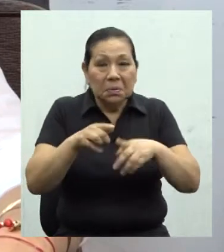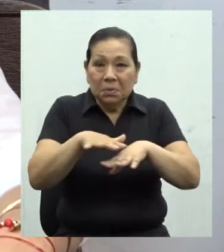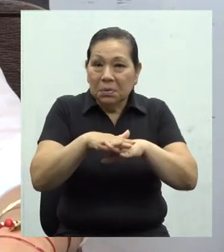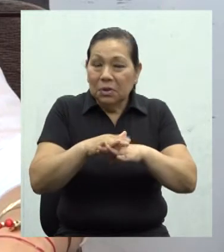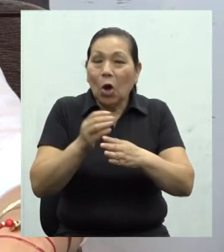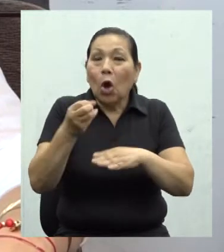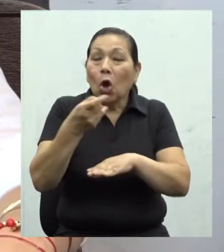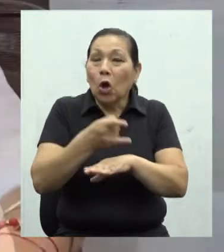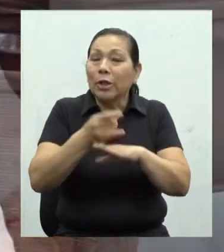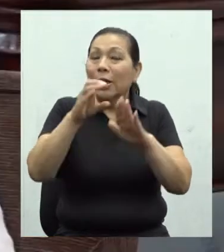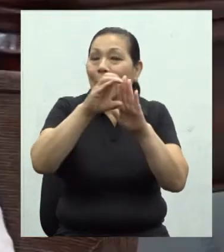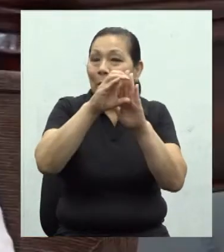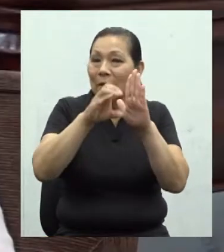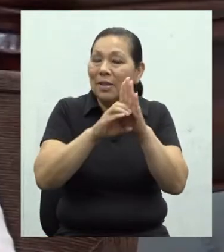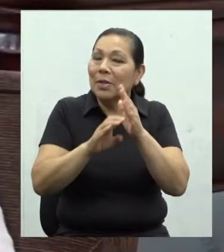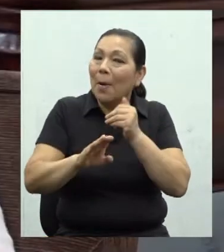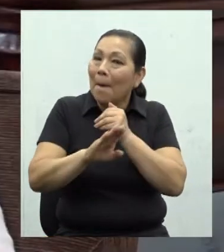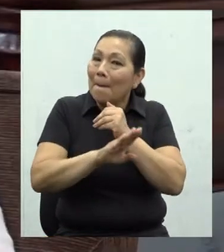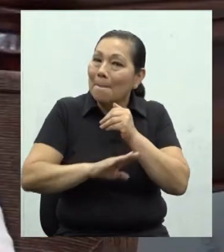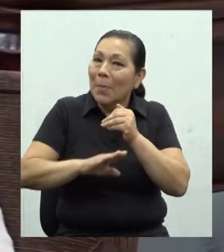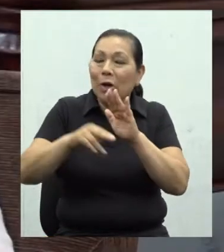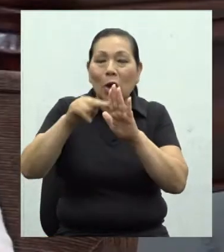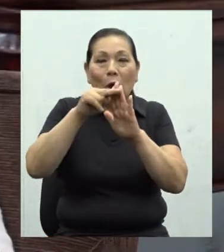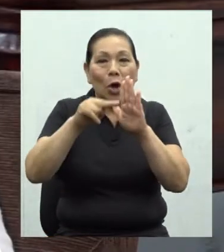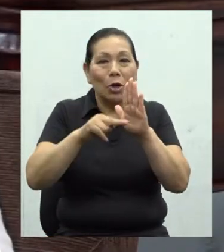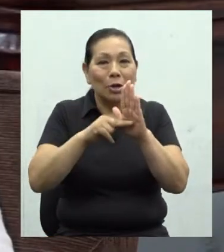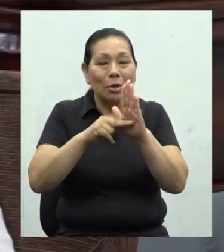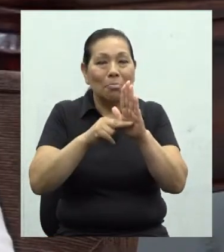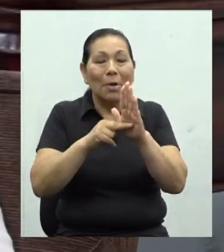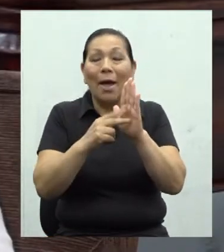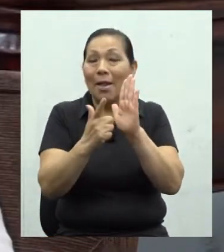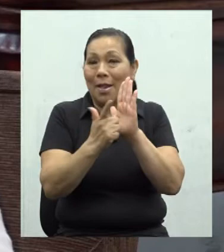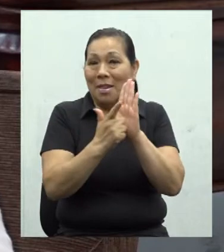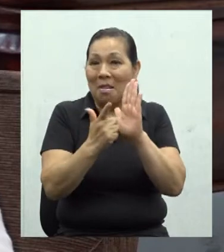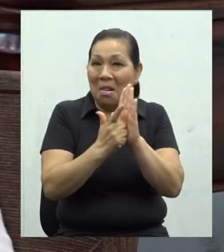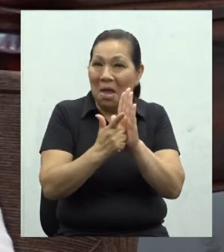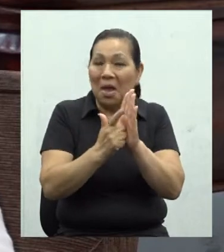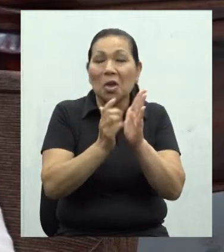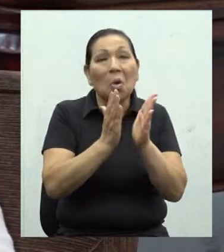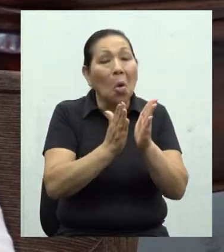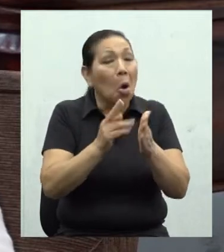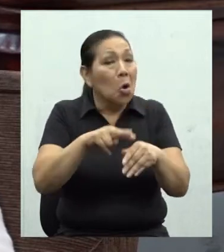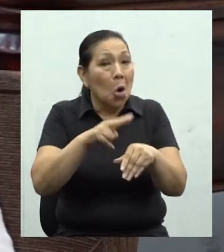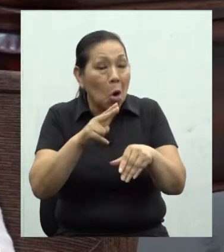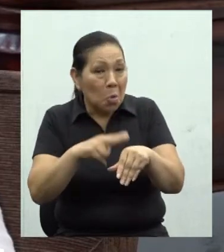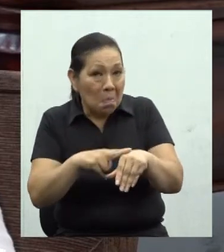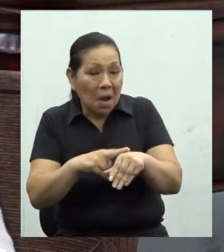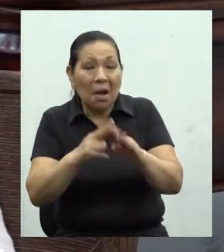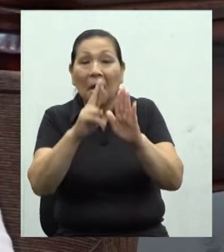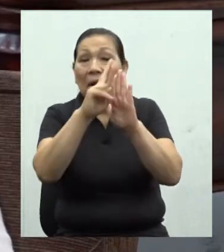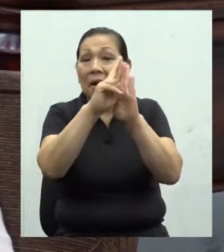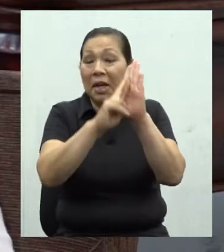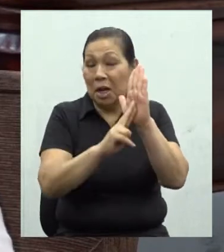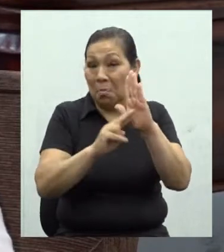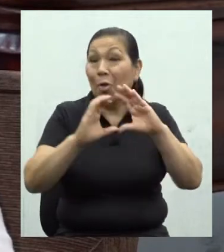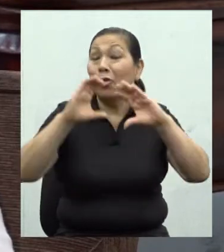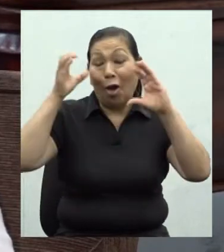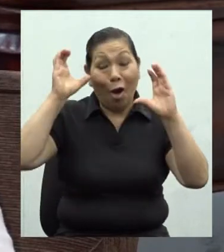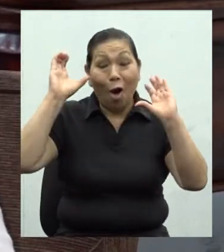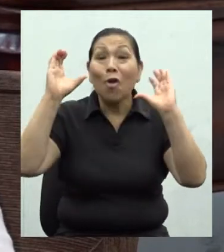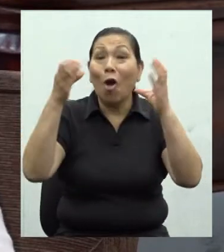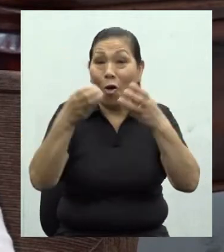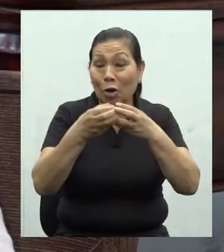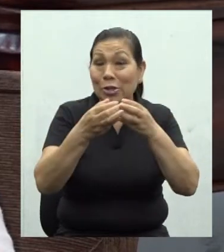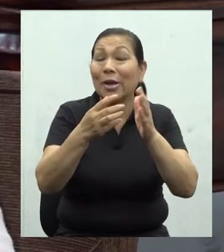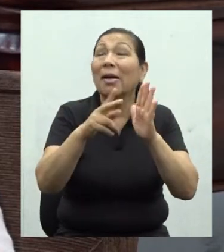proceso de inconstitucionalidad. Básicamente son las normas con rango de ley. Están las leyes ordinarias, está el reglamento del Congreso, que es una norma con